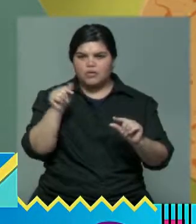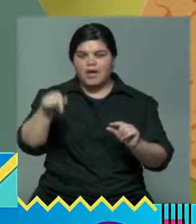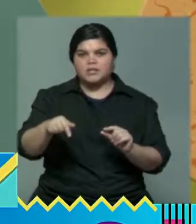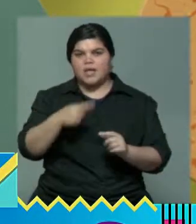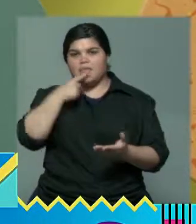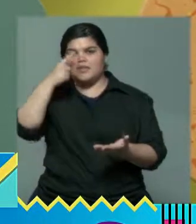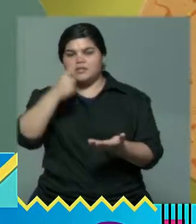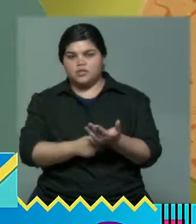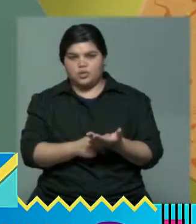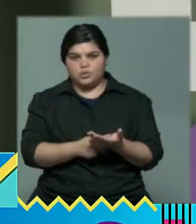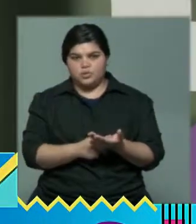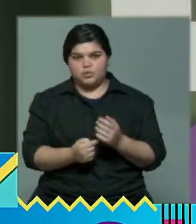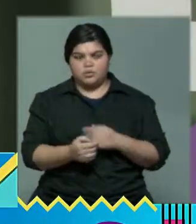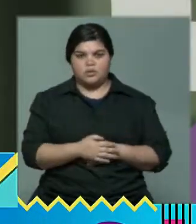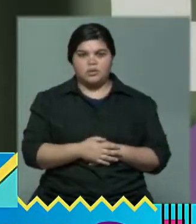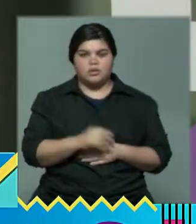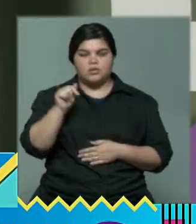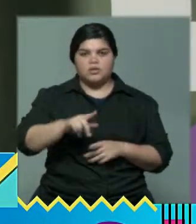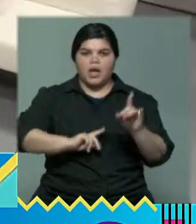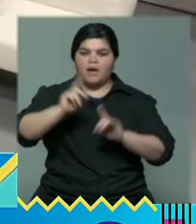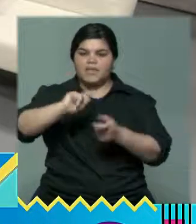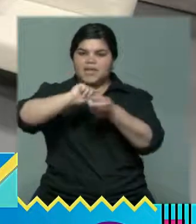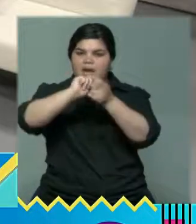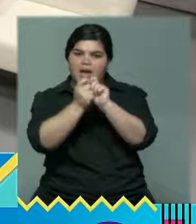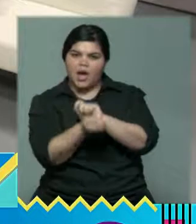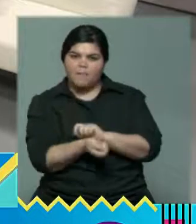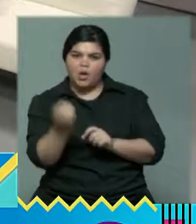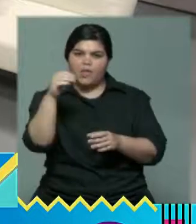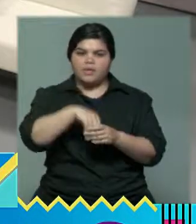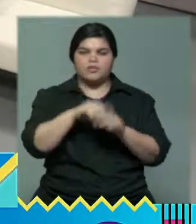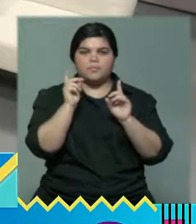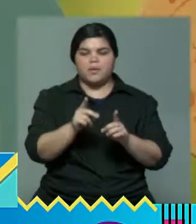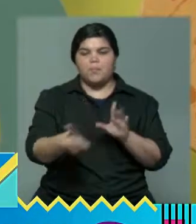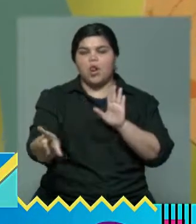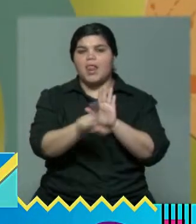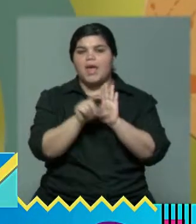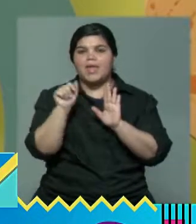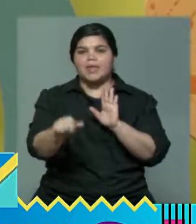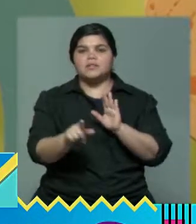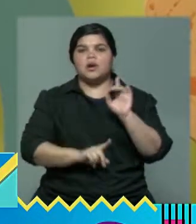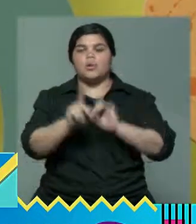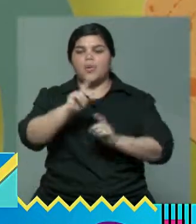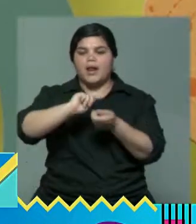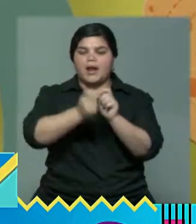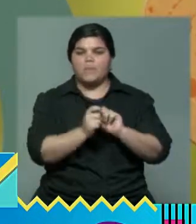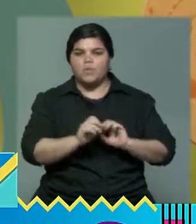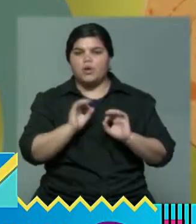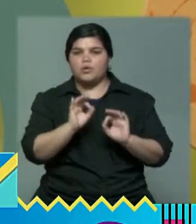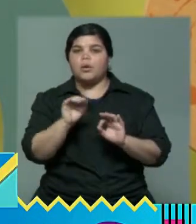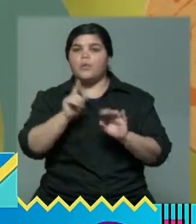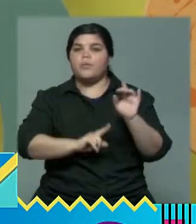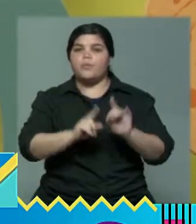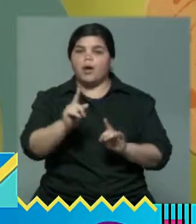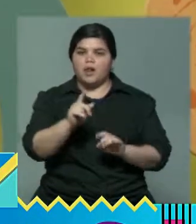hay que tomar. Entonces, cuando uno introduce modificaciones como la de la ley Bloomberg, que hizo la primera gran modificación, por lo menos en materia de libertad